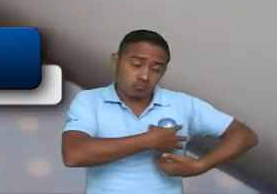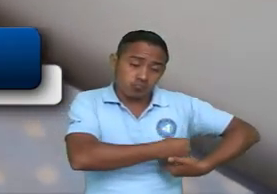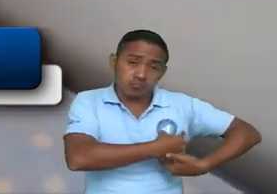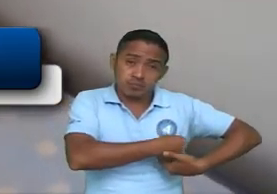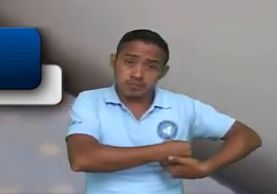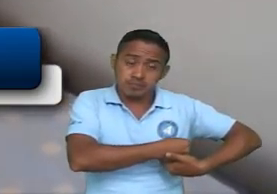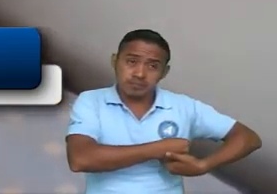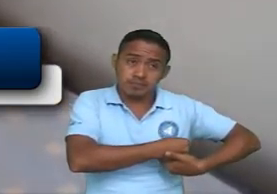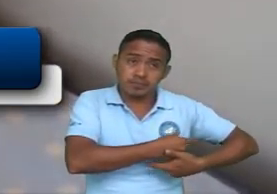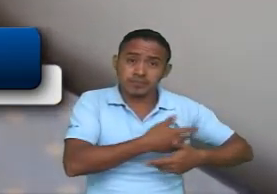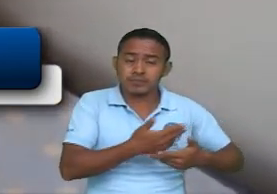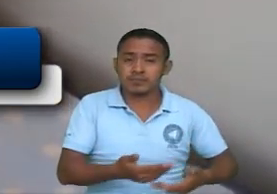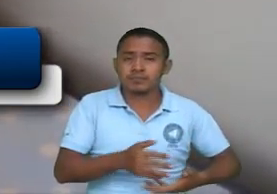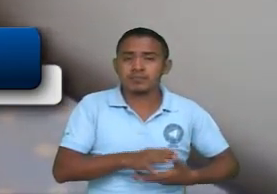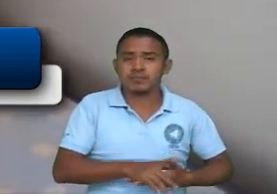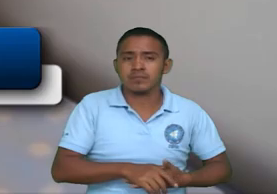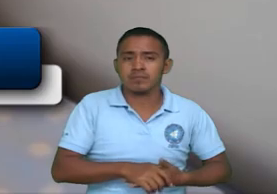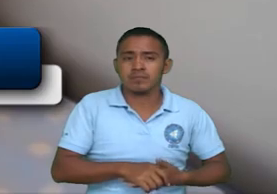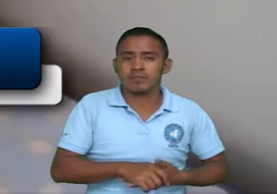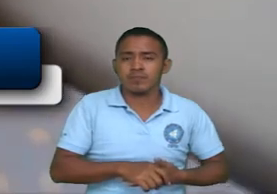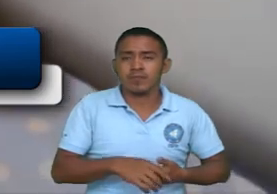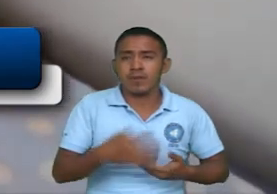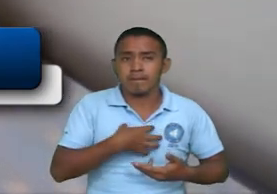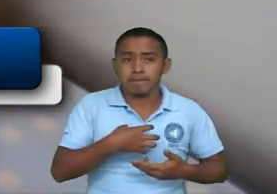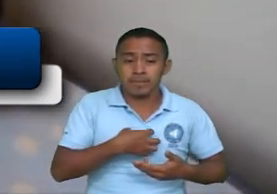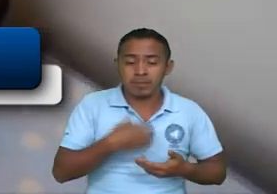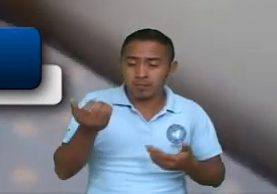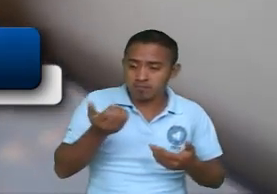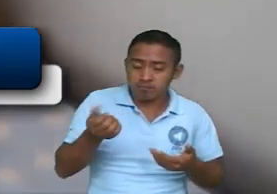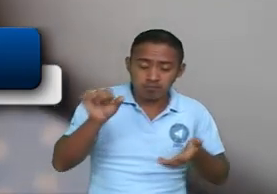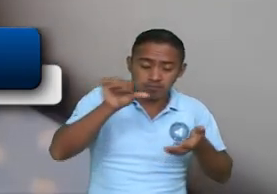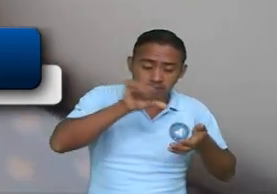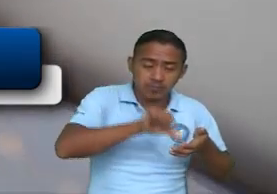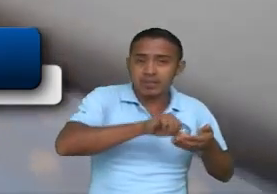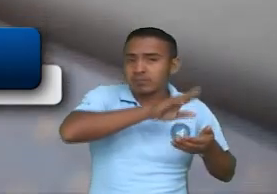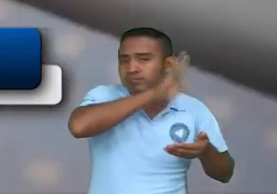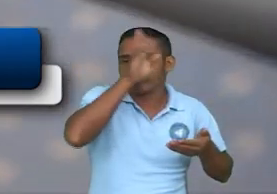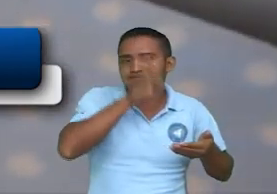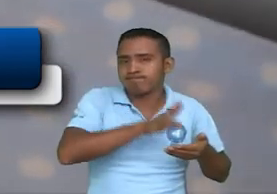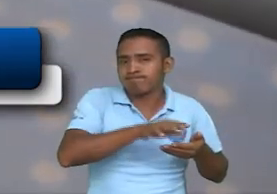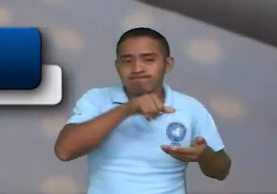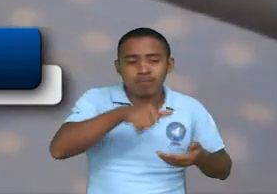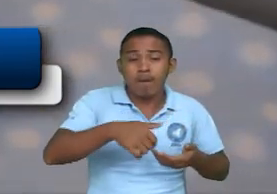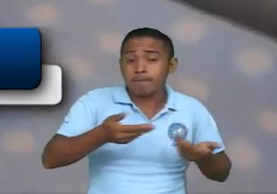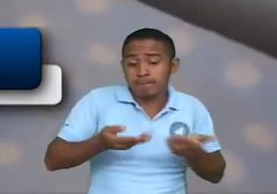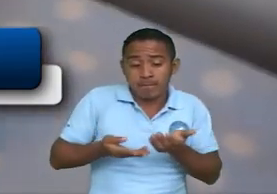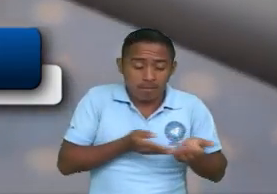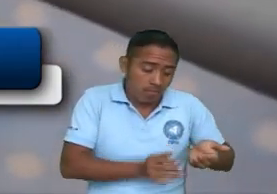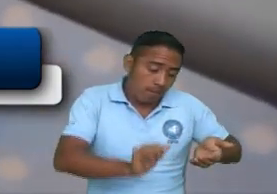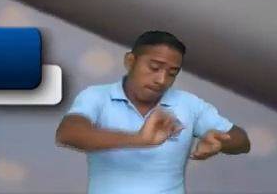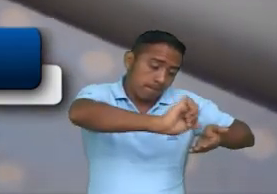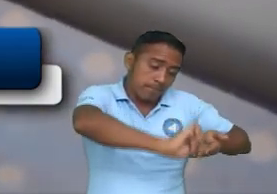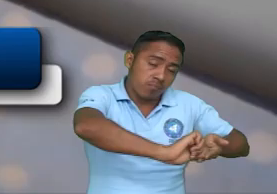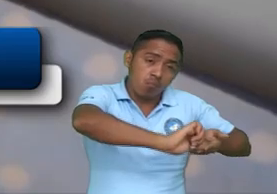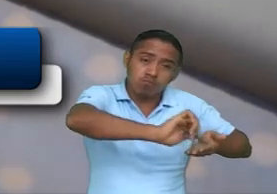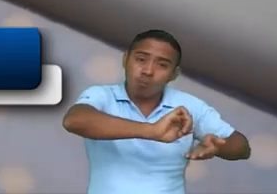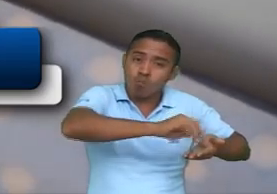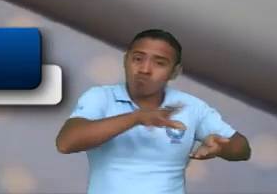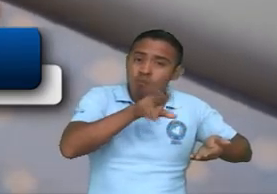de los bebés que tienen lactancia materna, pues lógicamente la mamá está ahí todo el tiempo y está previendo, uh-huh, y está vigilando la parte de la alimentación. Uh-huh.